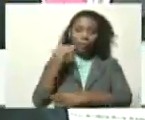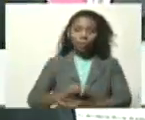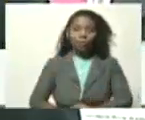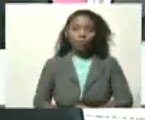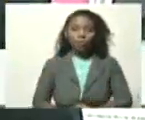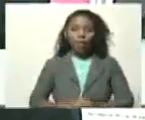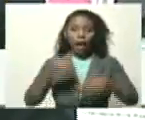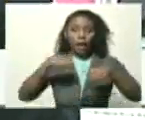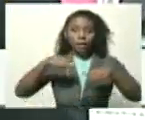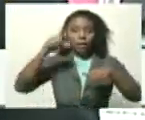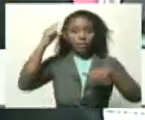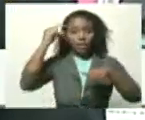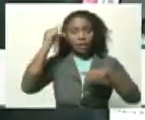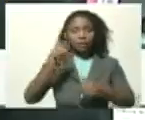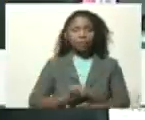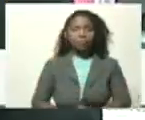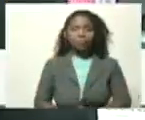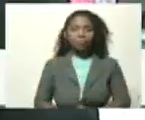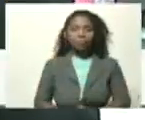en esta fecha